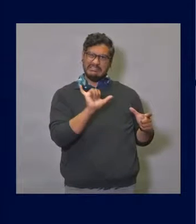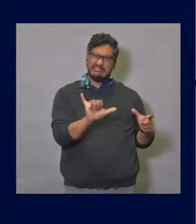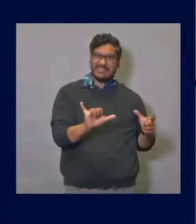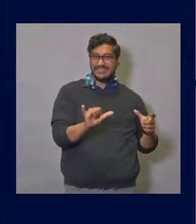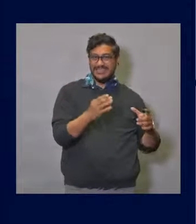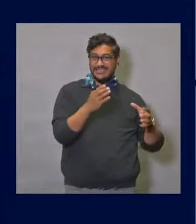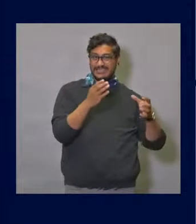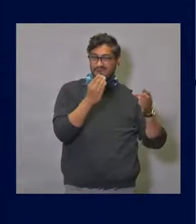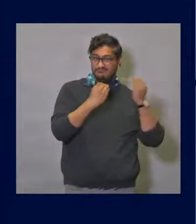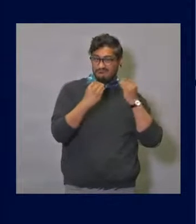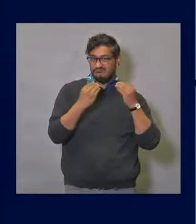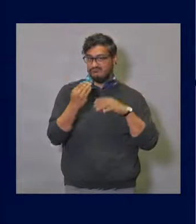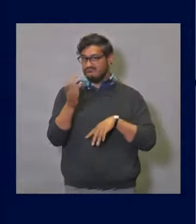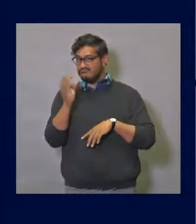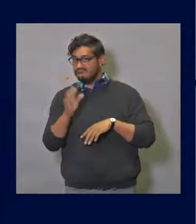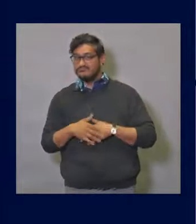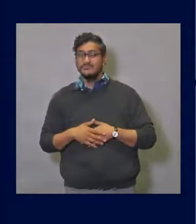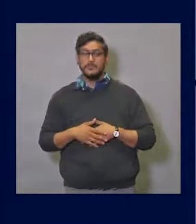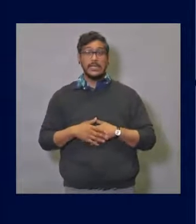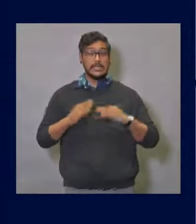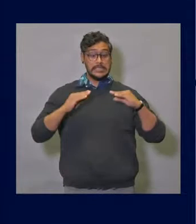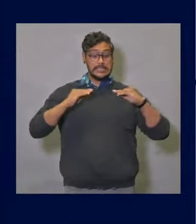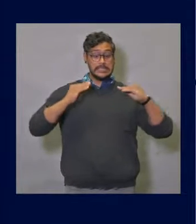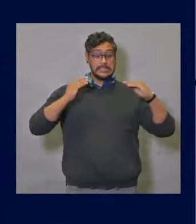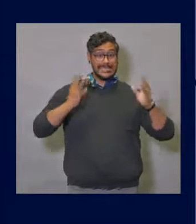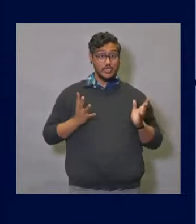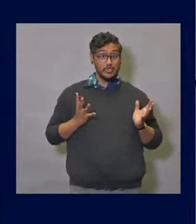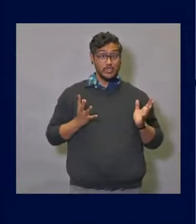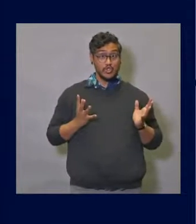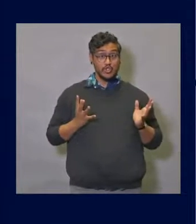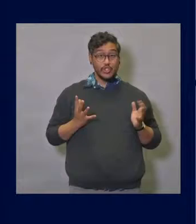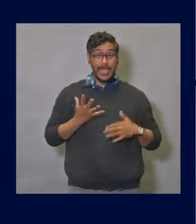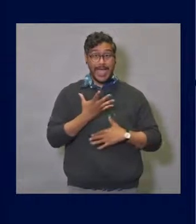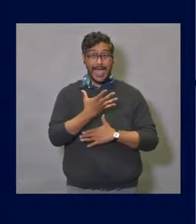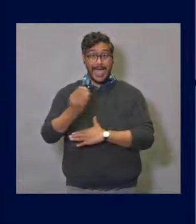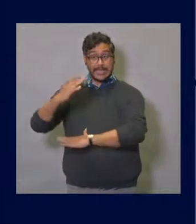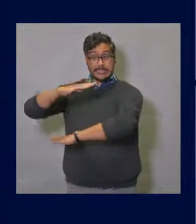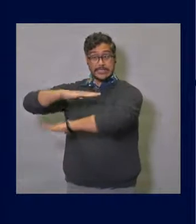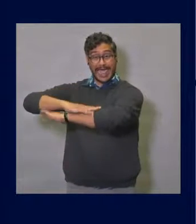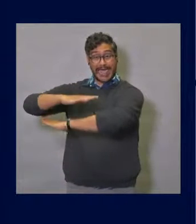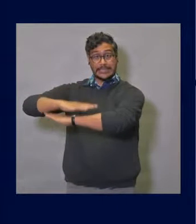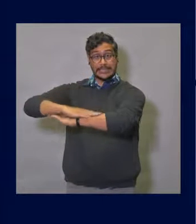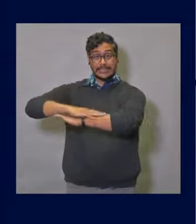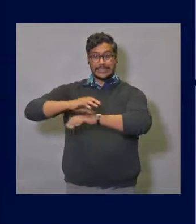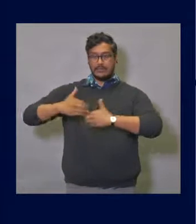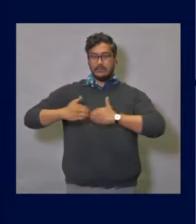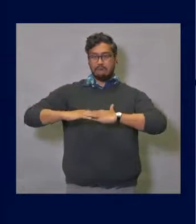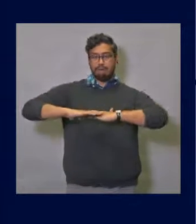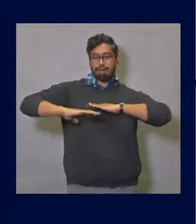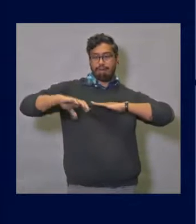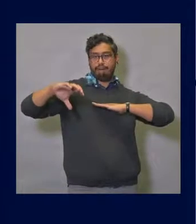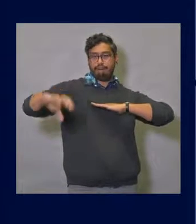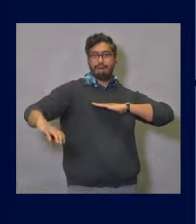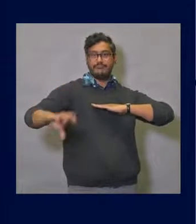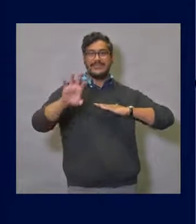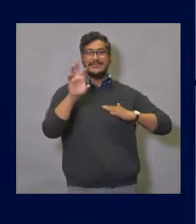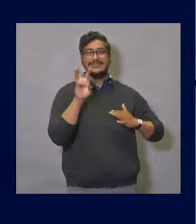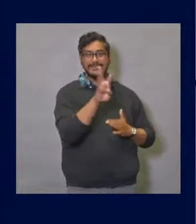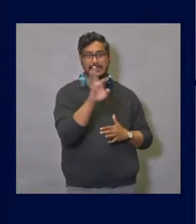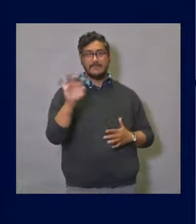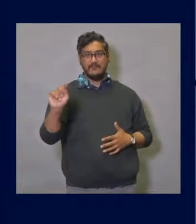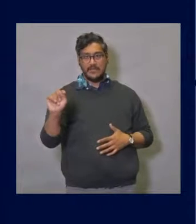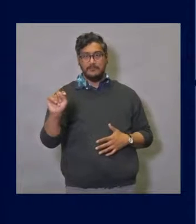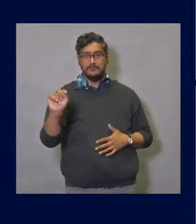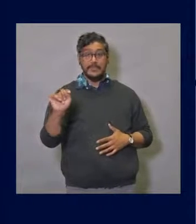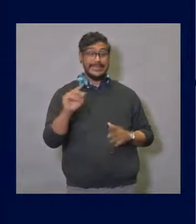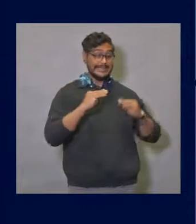6 pies de distancia entre los maestros y los escritorios de los estudiantes y otro personal.